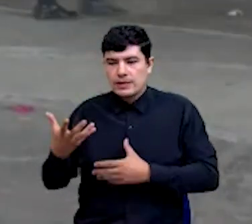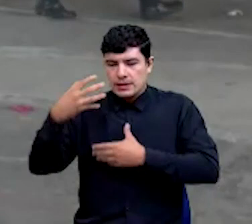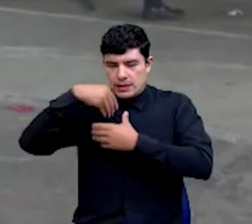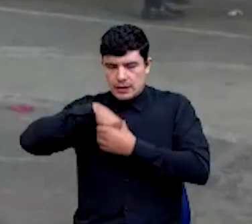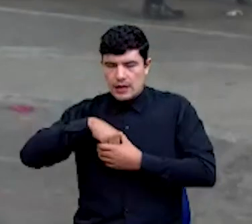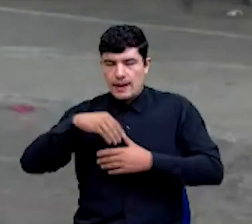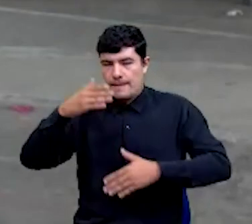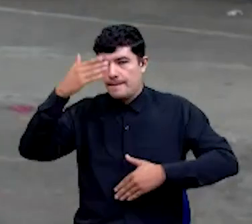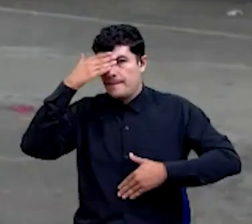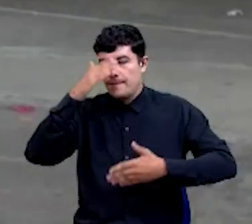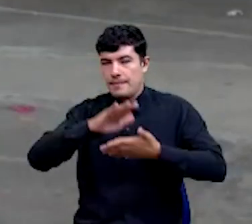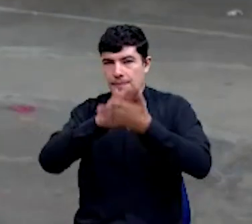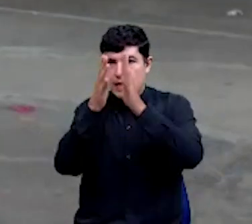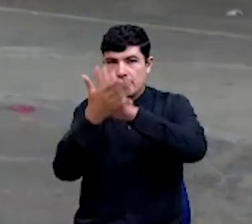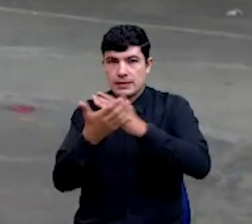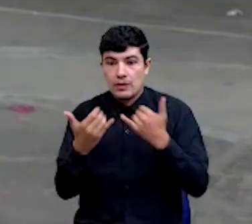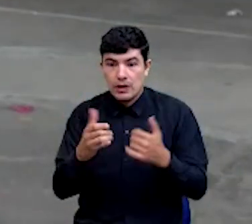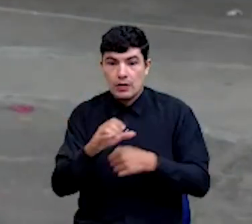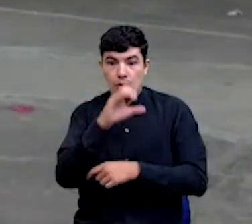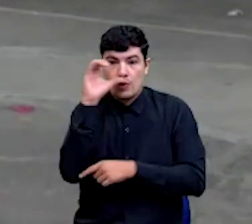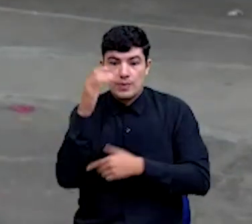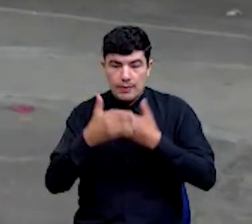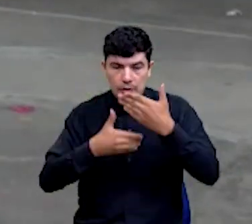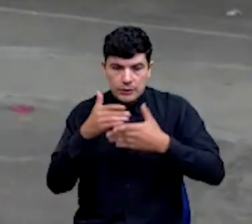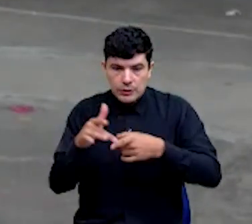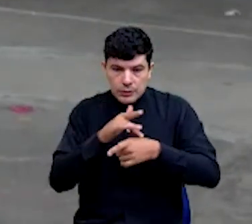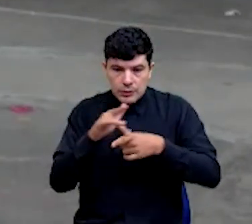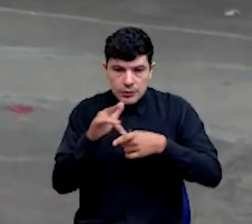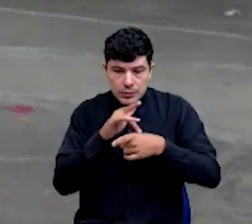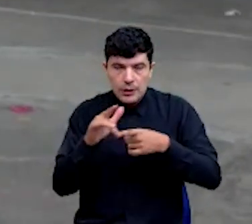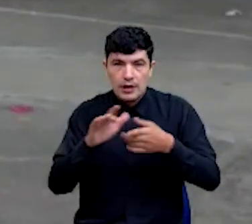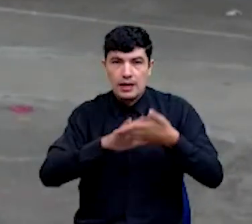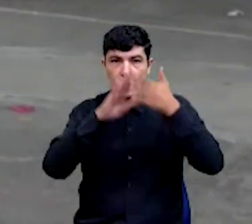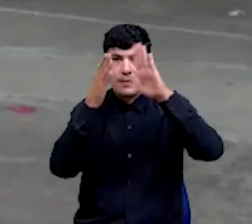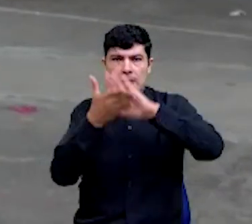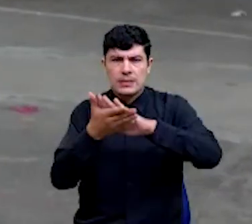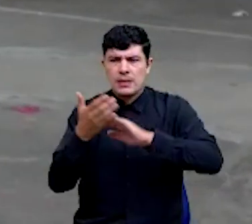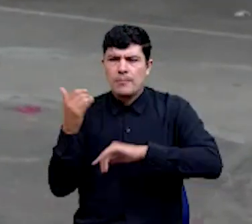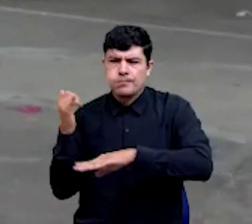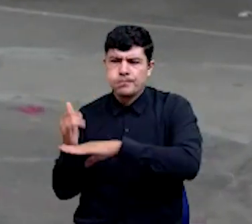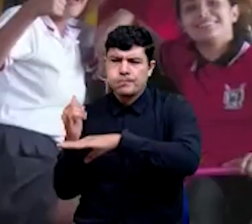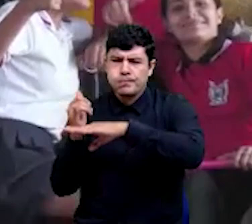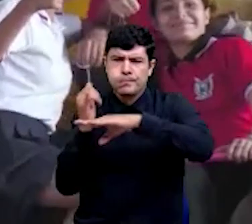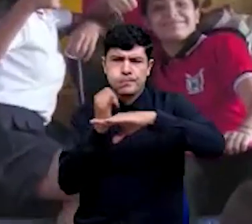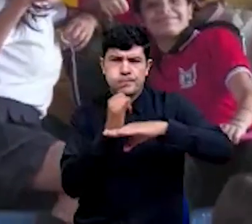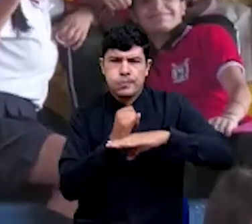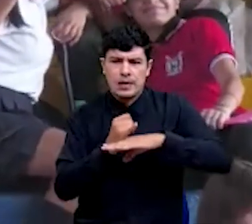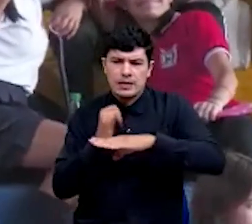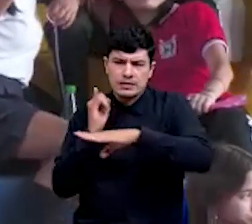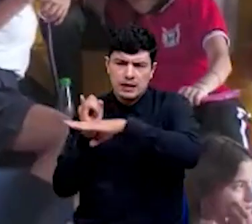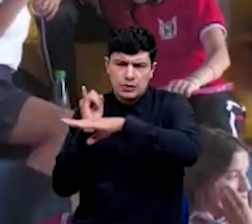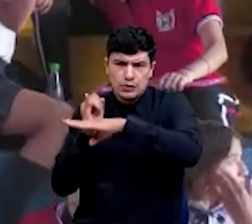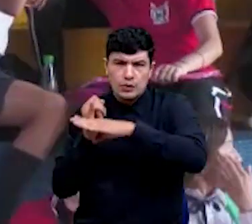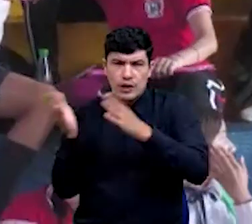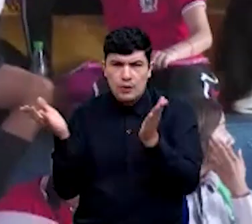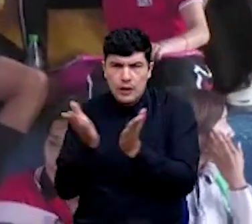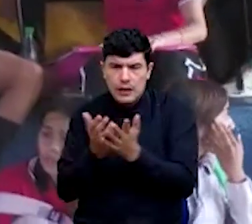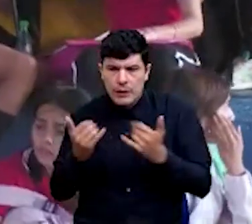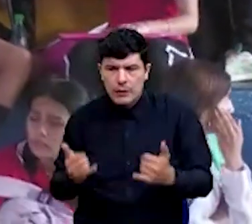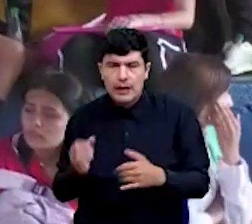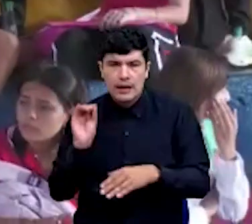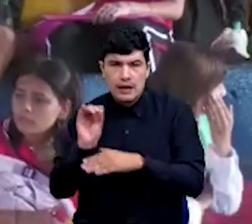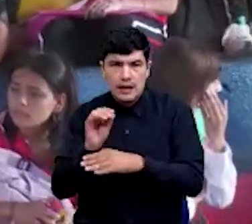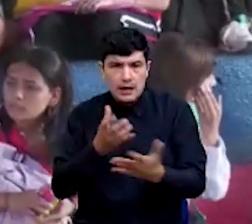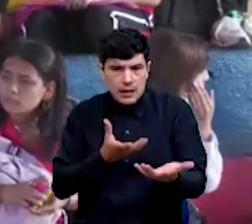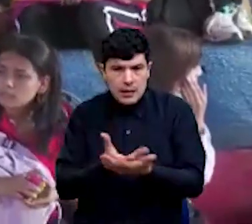de implementar el proceso de paz y las instituciones educativas estamos siendo llamadas a